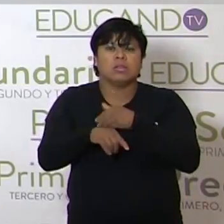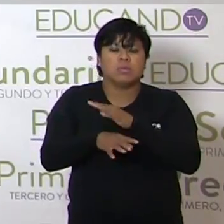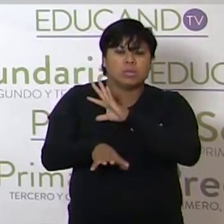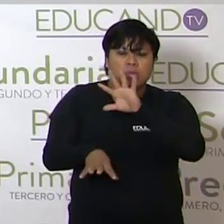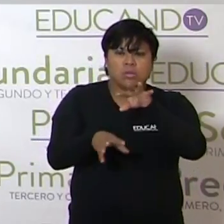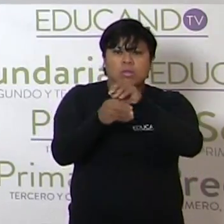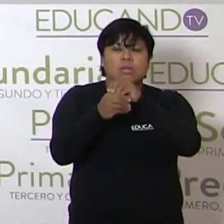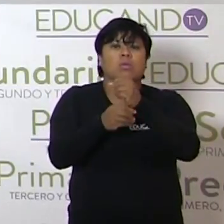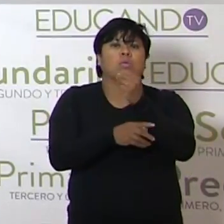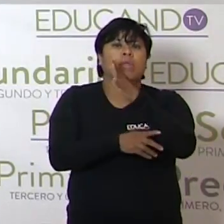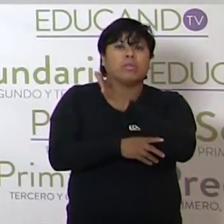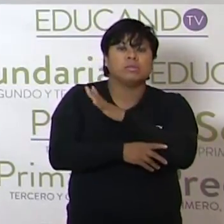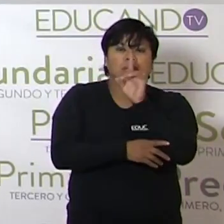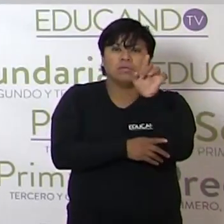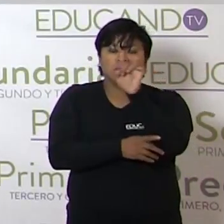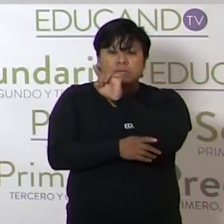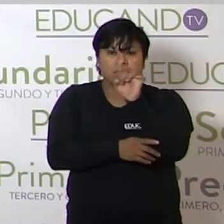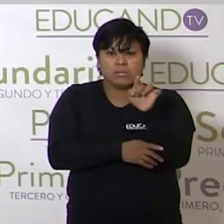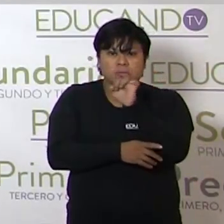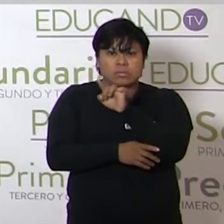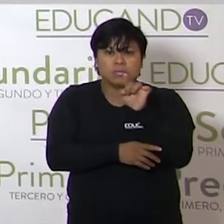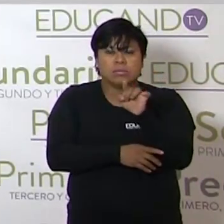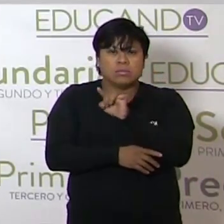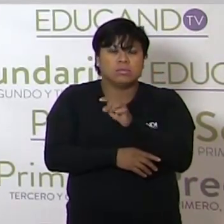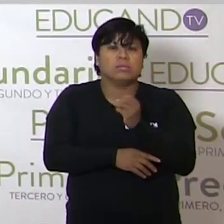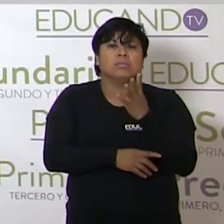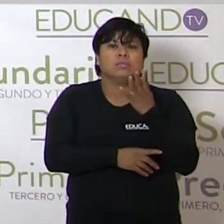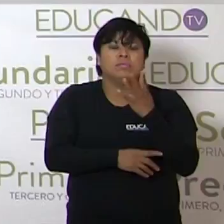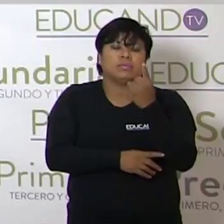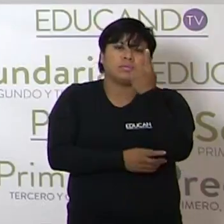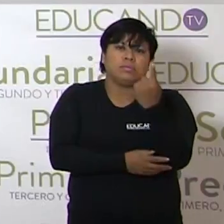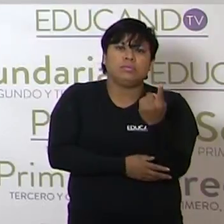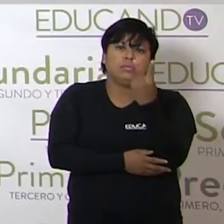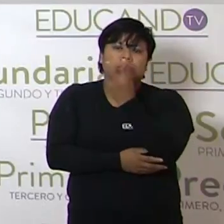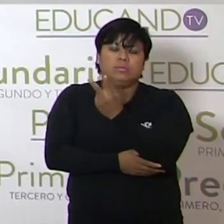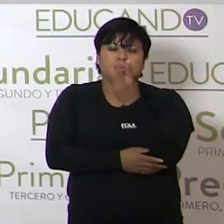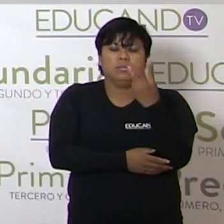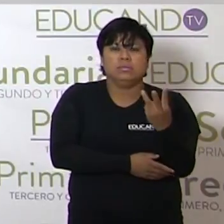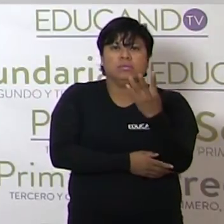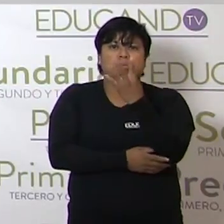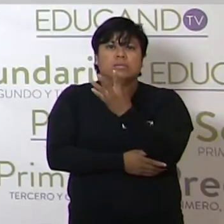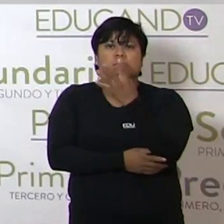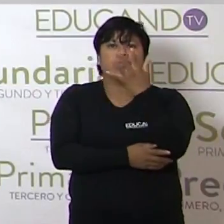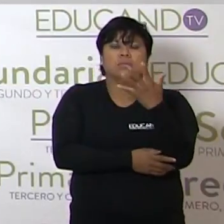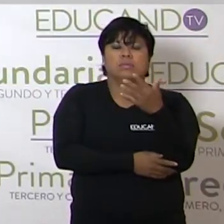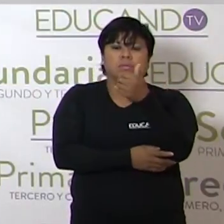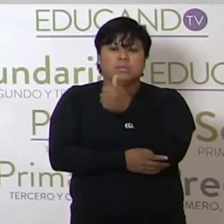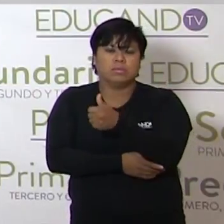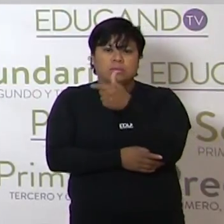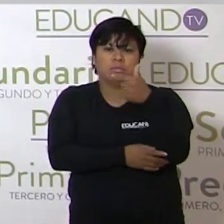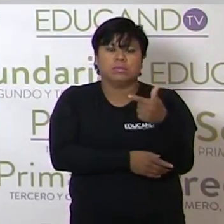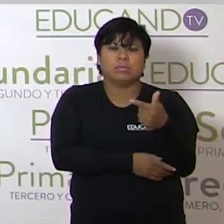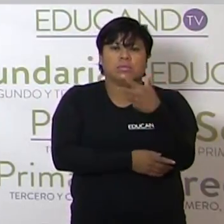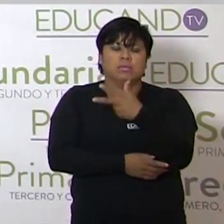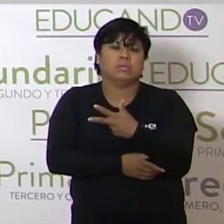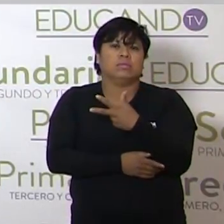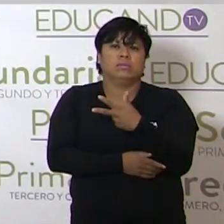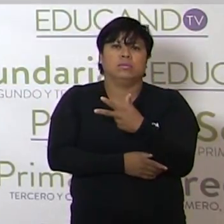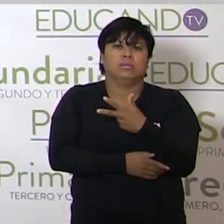estos. ¿Cuántos elementos tenemos o cuántos números tenemos? Tenemos 1, 2, 3, 4, 5, 6, 7 y